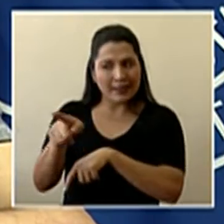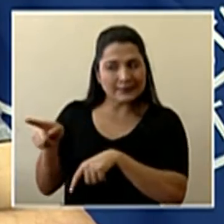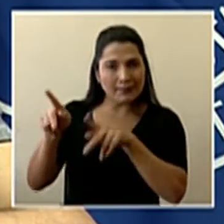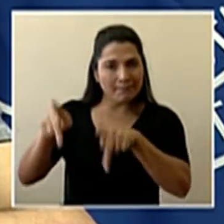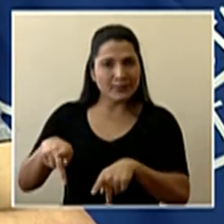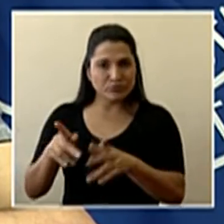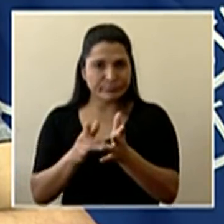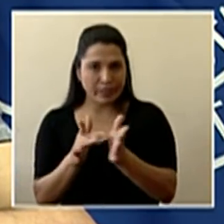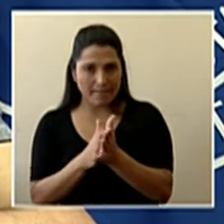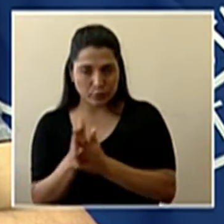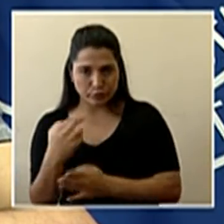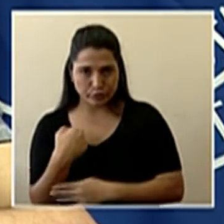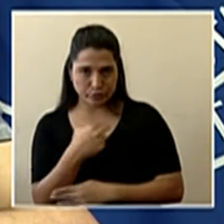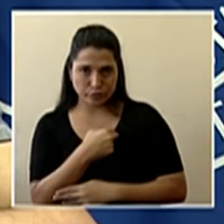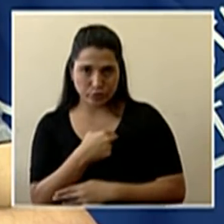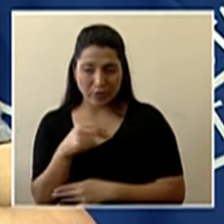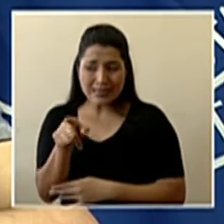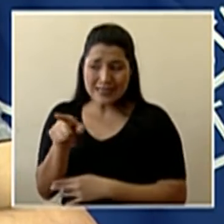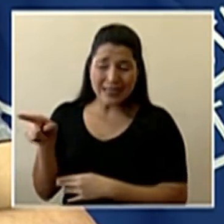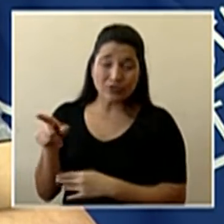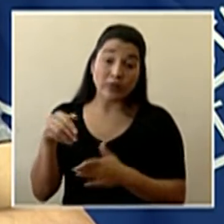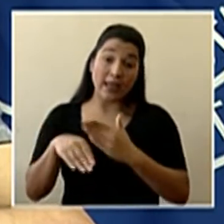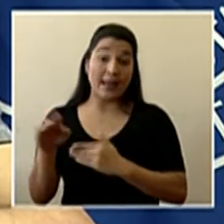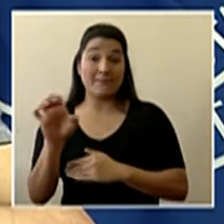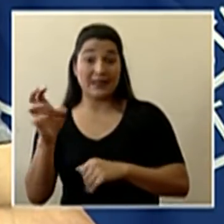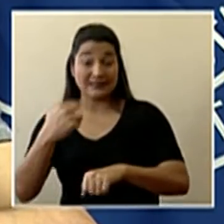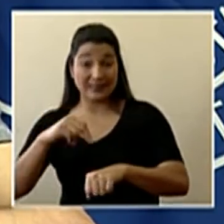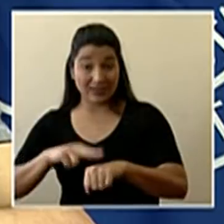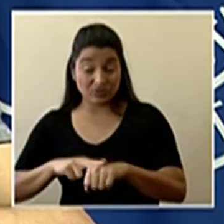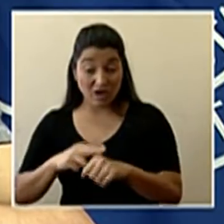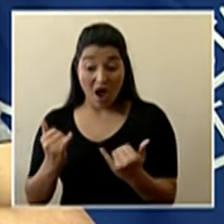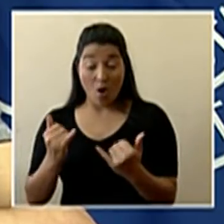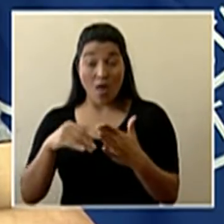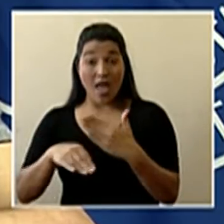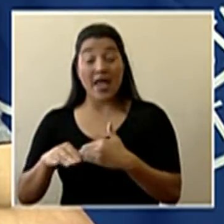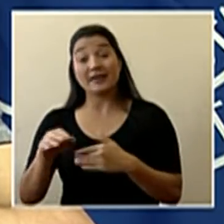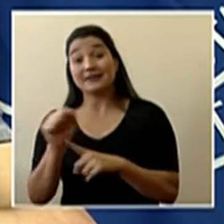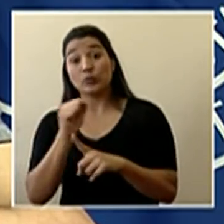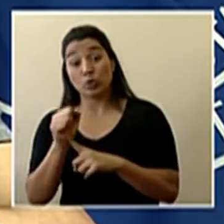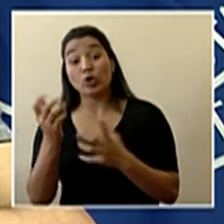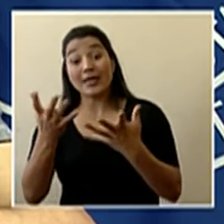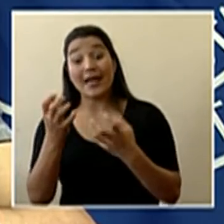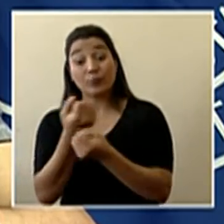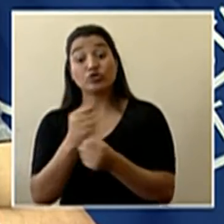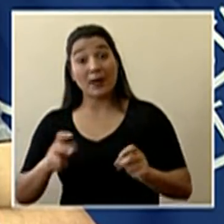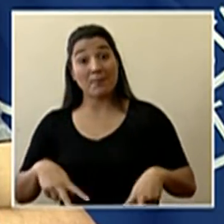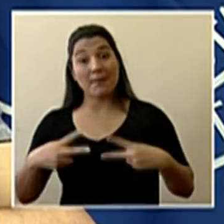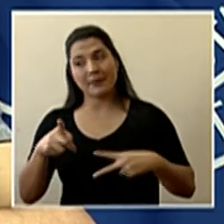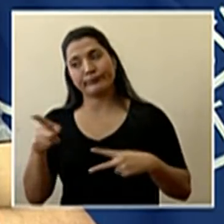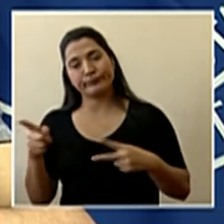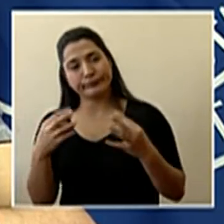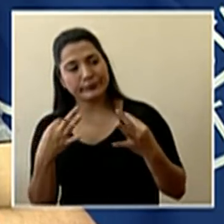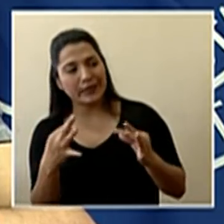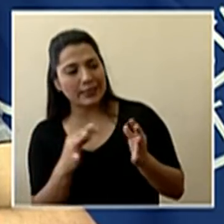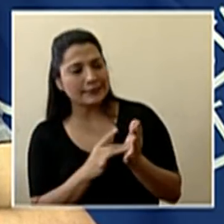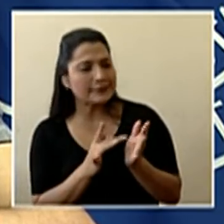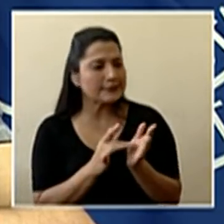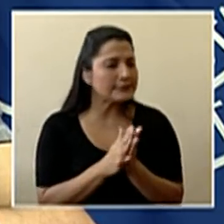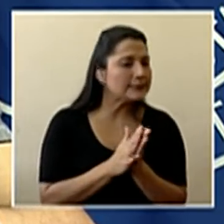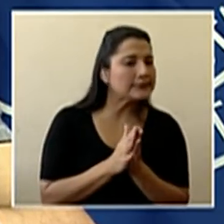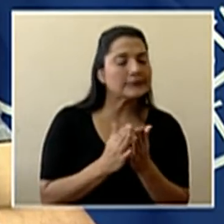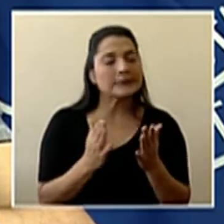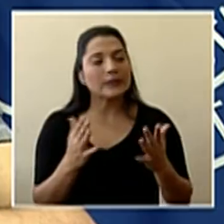de esto y que inescrupulosamente en medio de una emergencia nacional, en medio de una situación para salvar vidas, tratan de ampliar